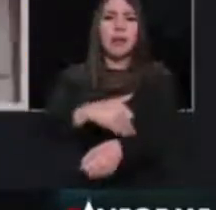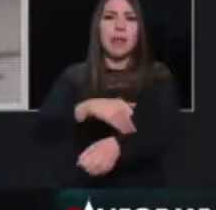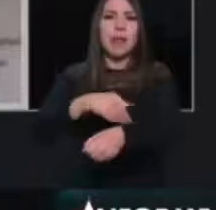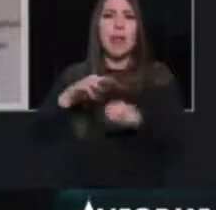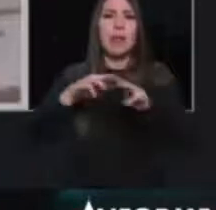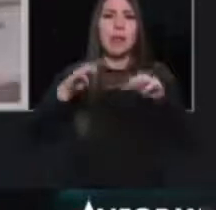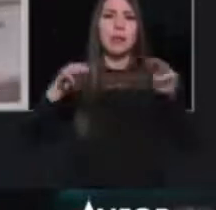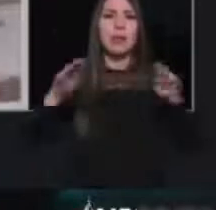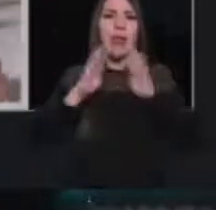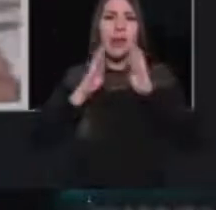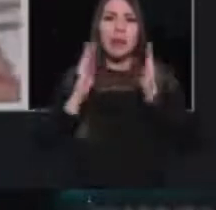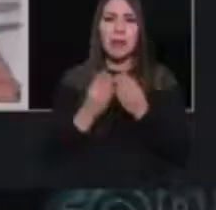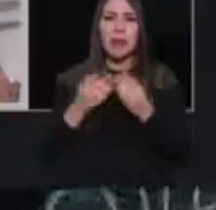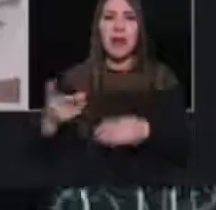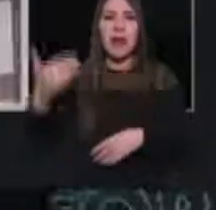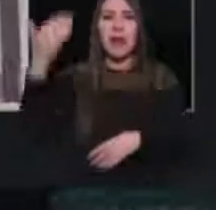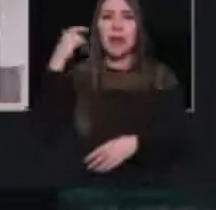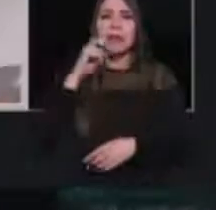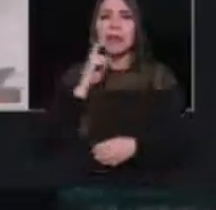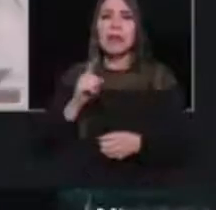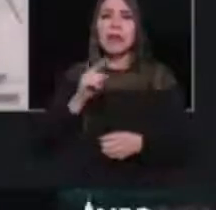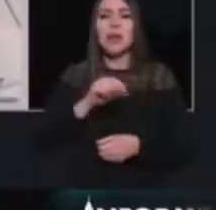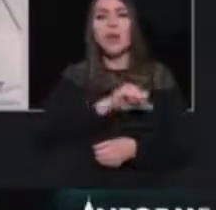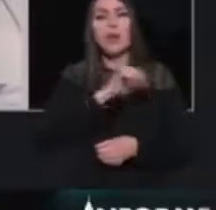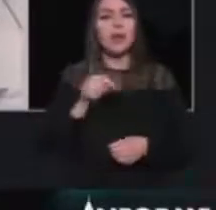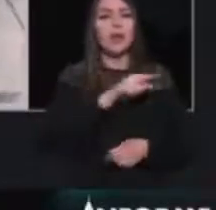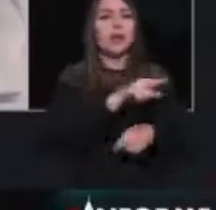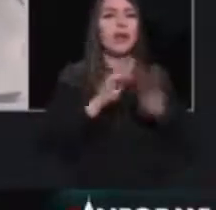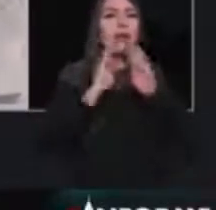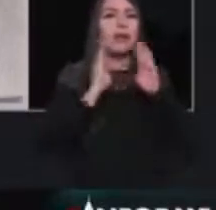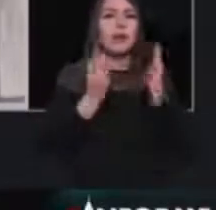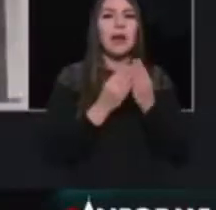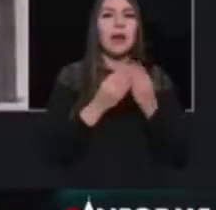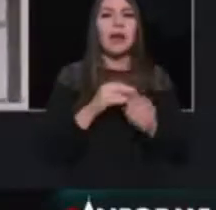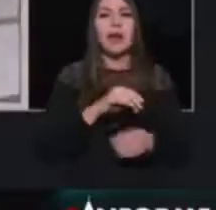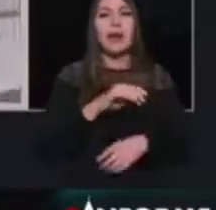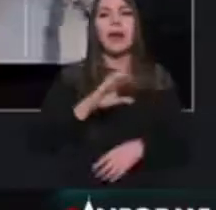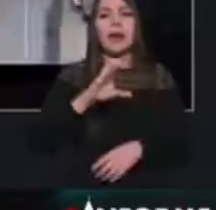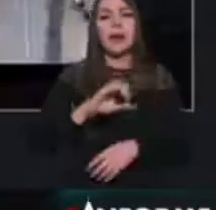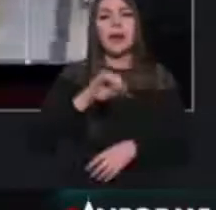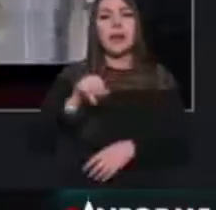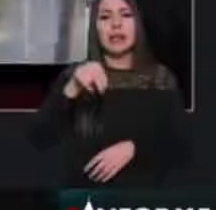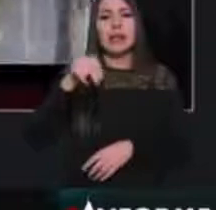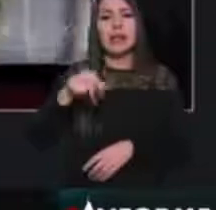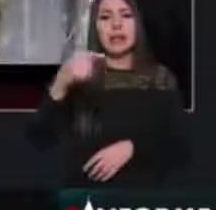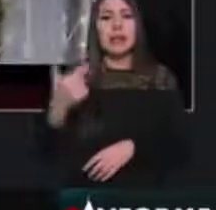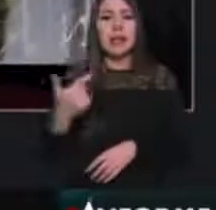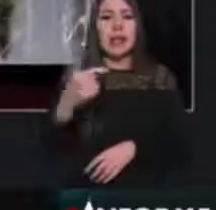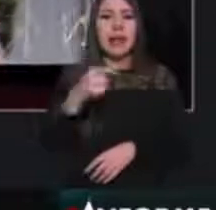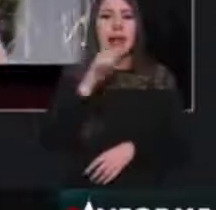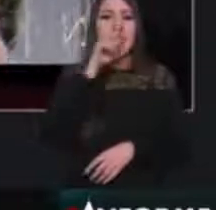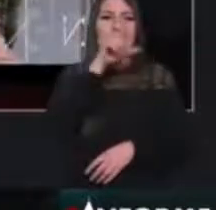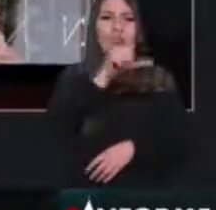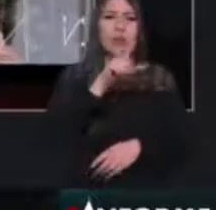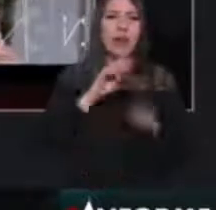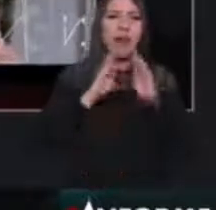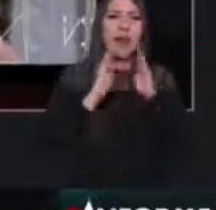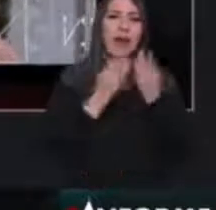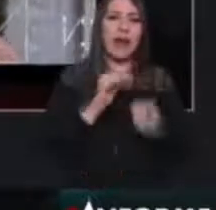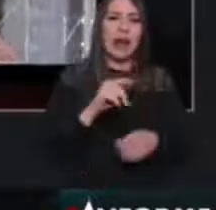sido integrantes del cártel Jalisco Nueva Generación los que habrían prácticamente masacrado a estas personas. Claro. Pero esto